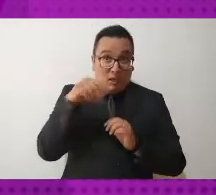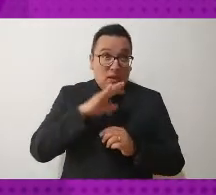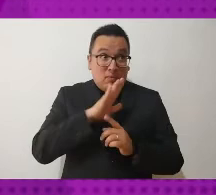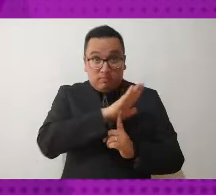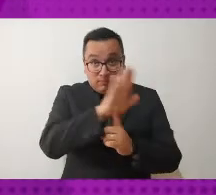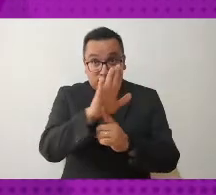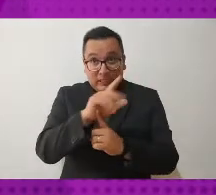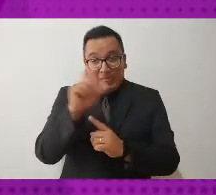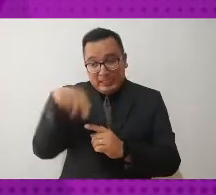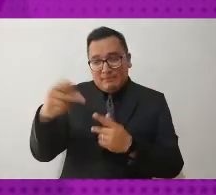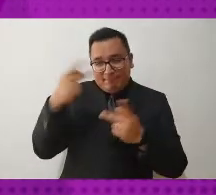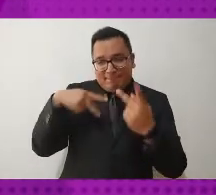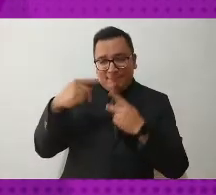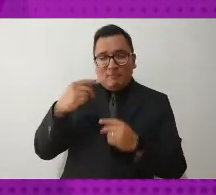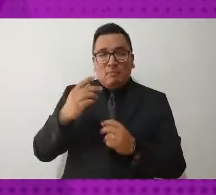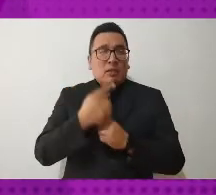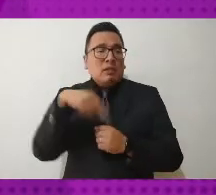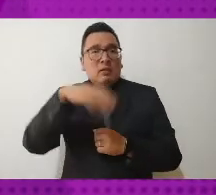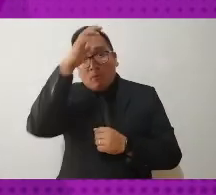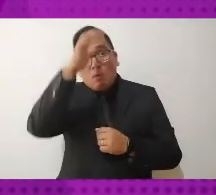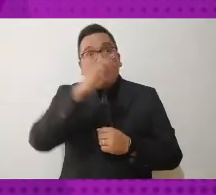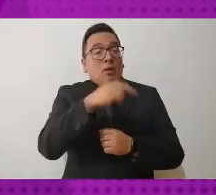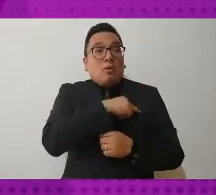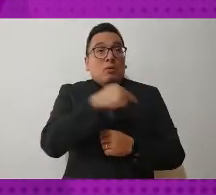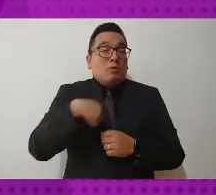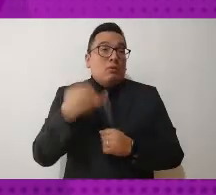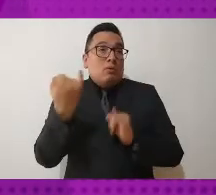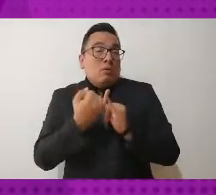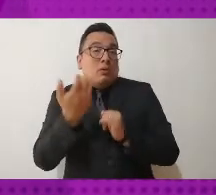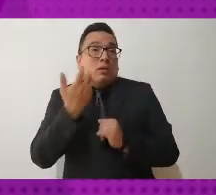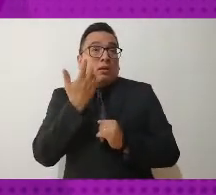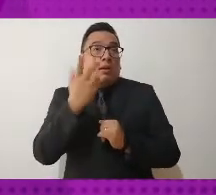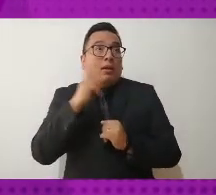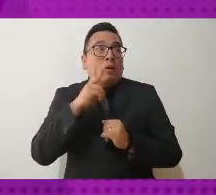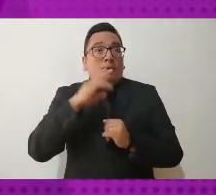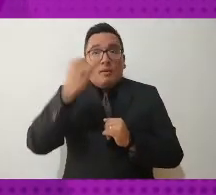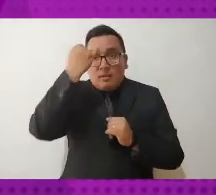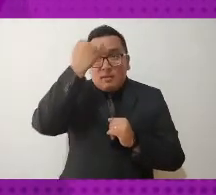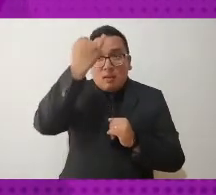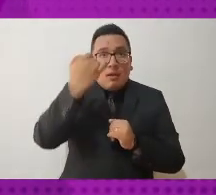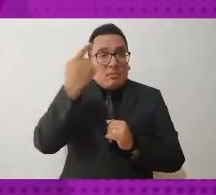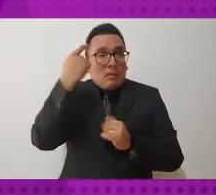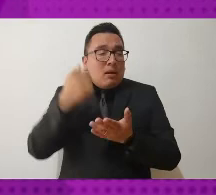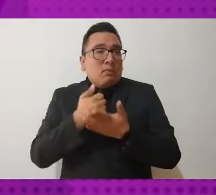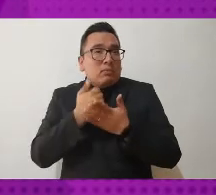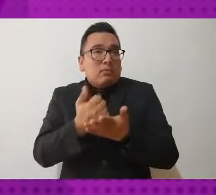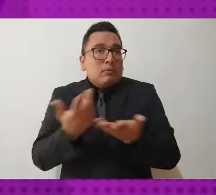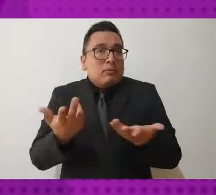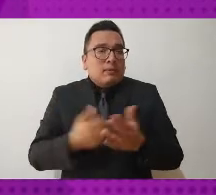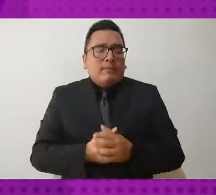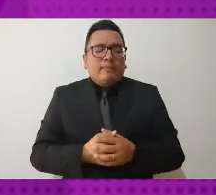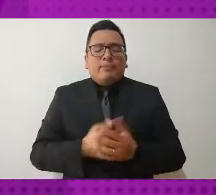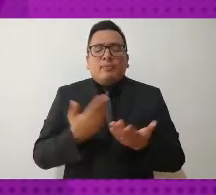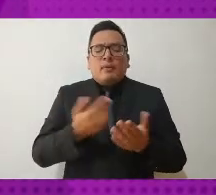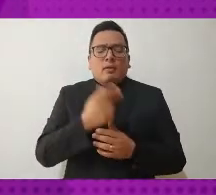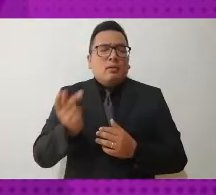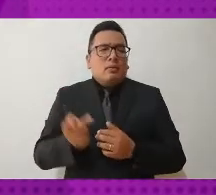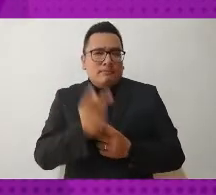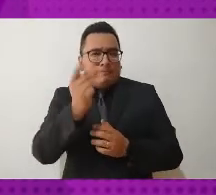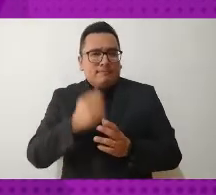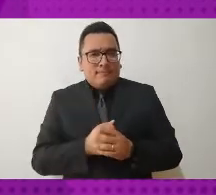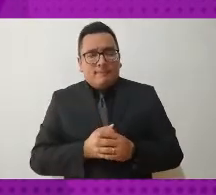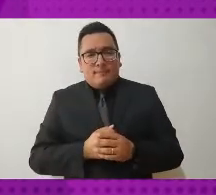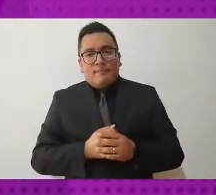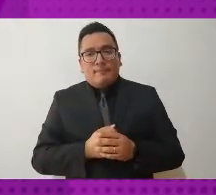que no lo compartan también porque en Coahuila estamos justo en este proceso también de crear acciones afirmativas y bueno te preguntarías sobre esta parte